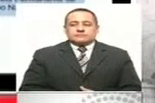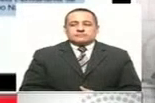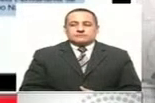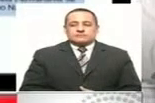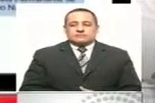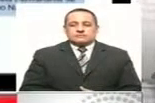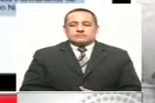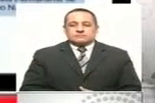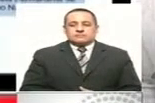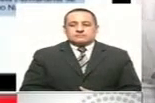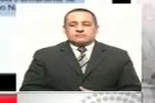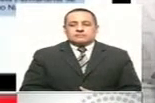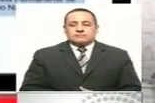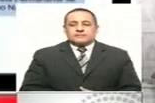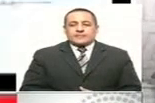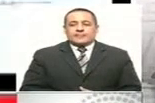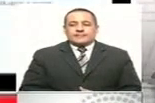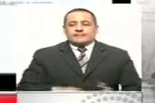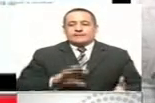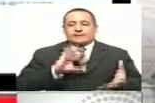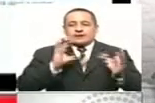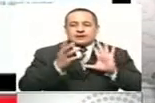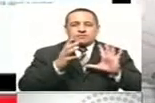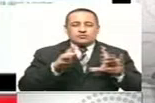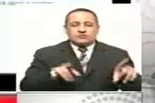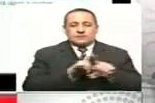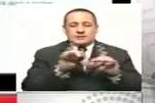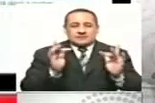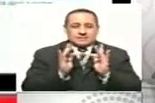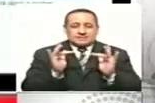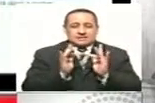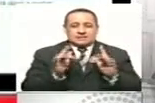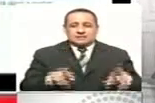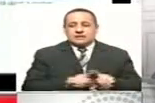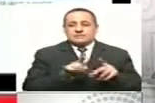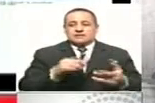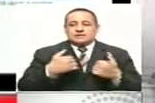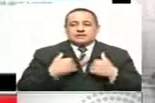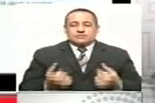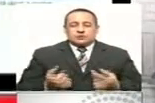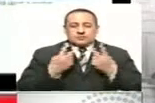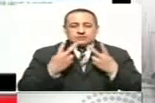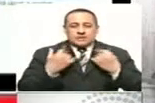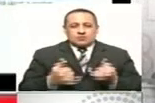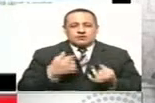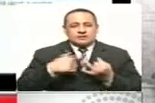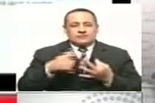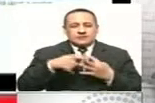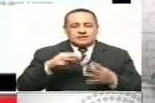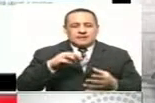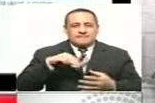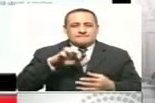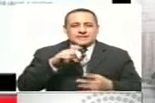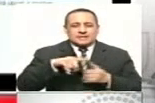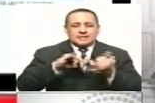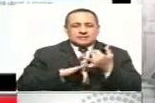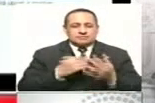En transformación digital, también tenemos algunas metas